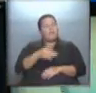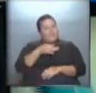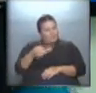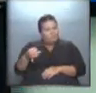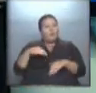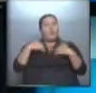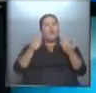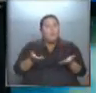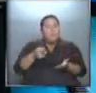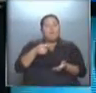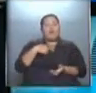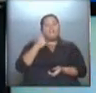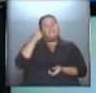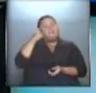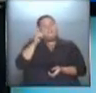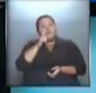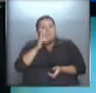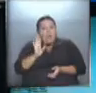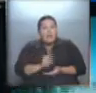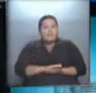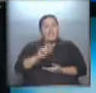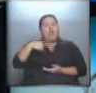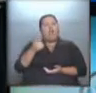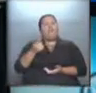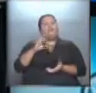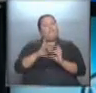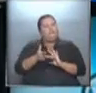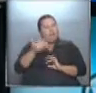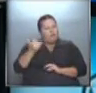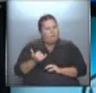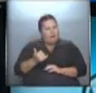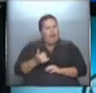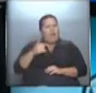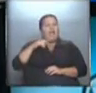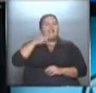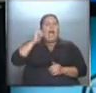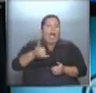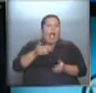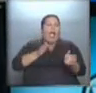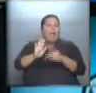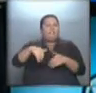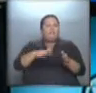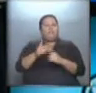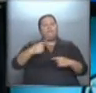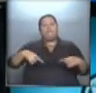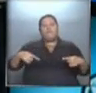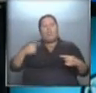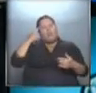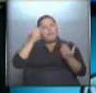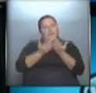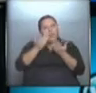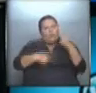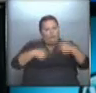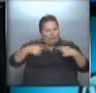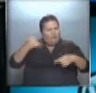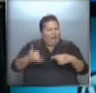Exacto, por eso me parece que hay otro aspecto, digamos, por supuesto, admite muchas entradas y muchas dimensiones de análisis, digamos,